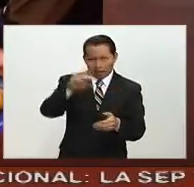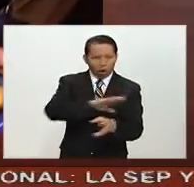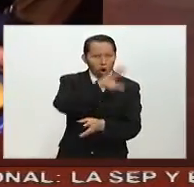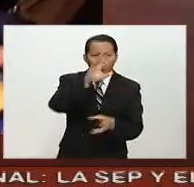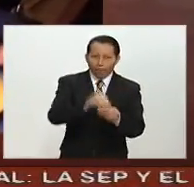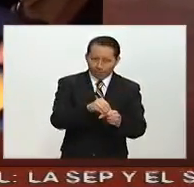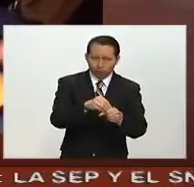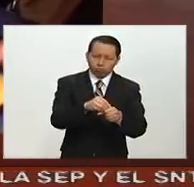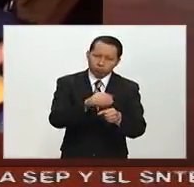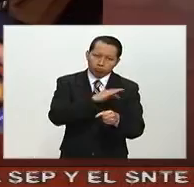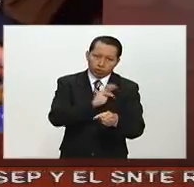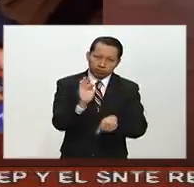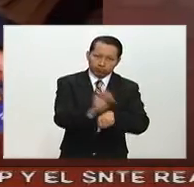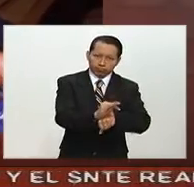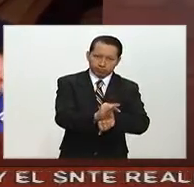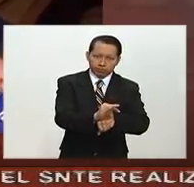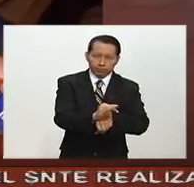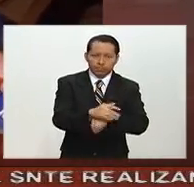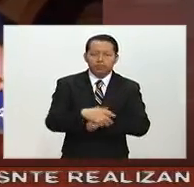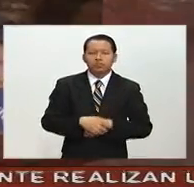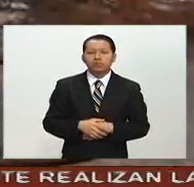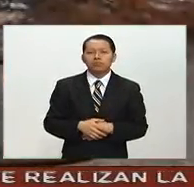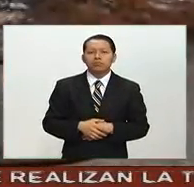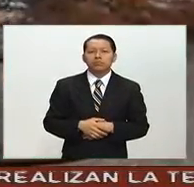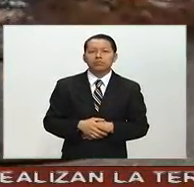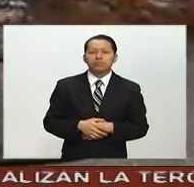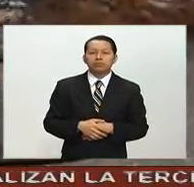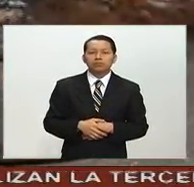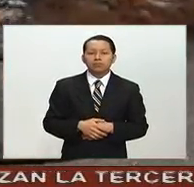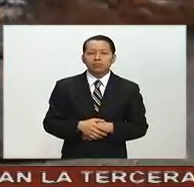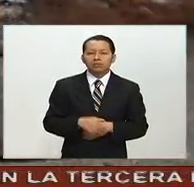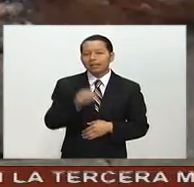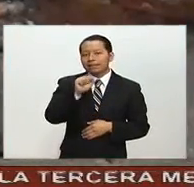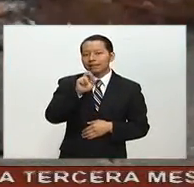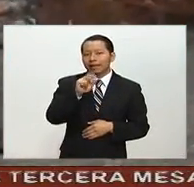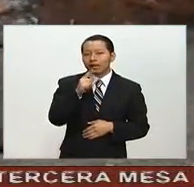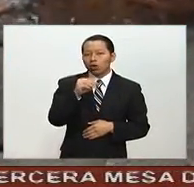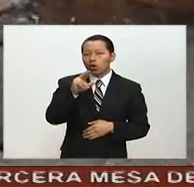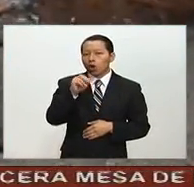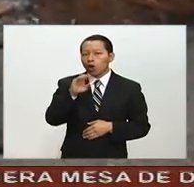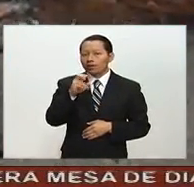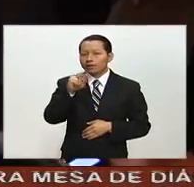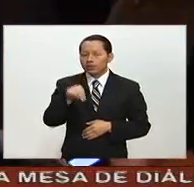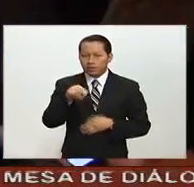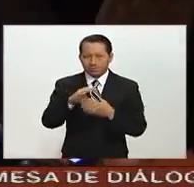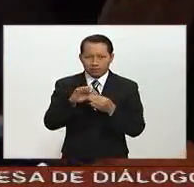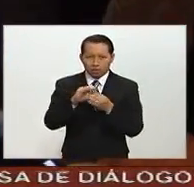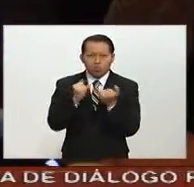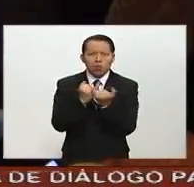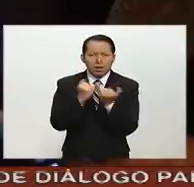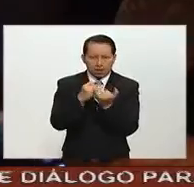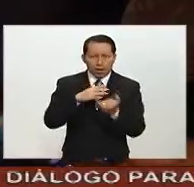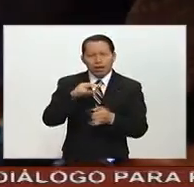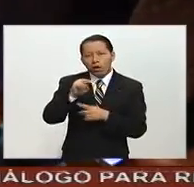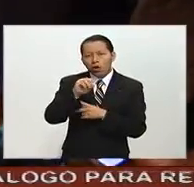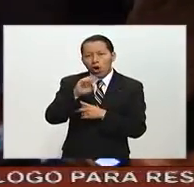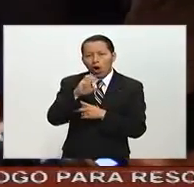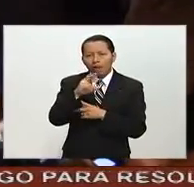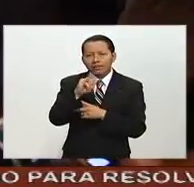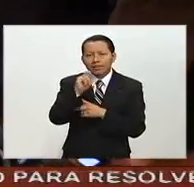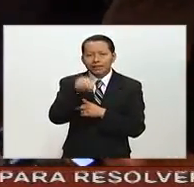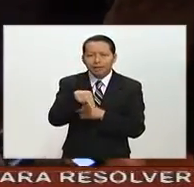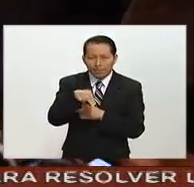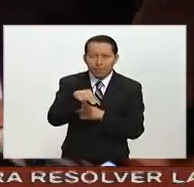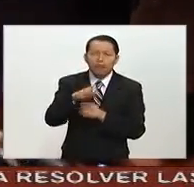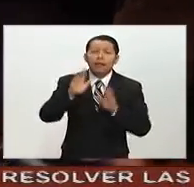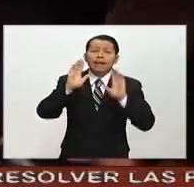ahorita estamos en un proceso de atención y de acompañamiento. Sergio Rochín también se refirió al caso Nochixtlán, informó que ya se